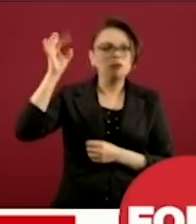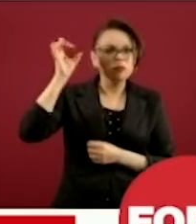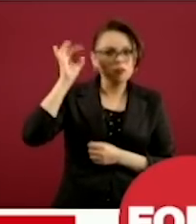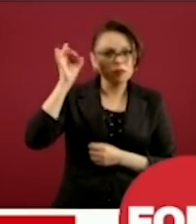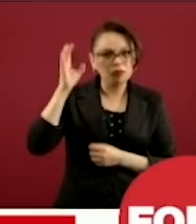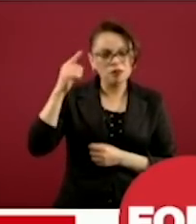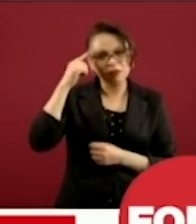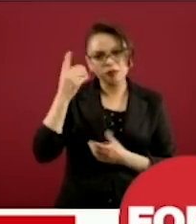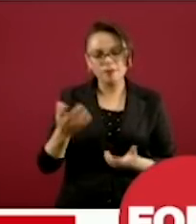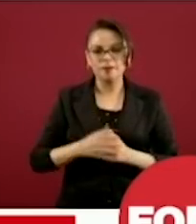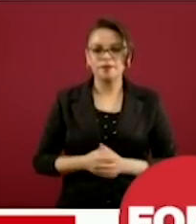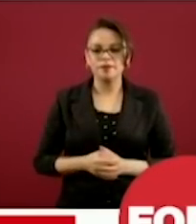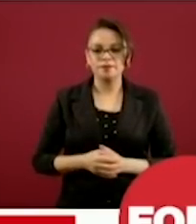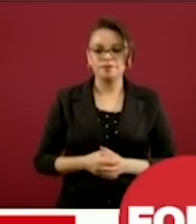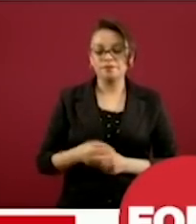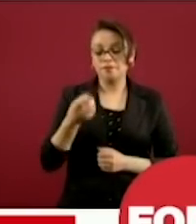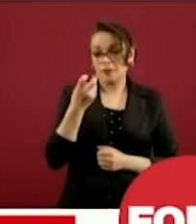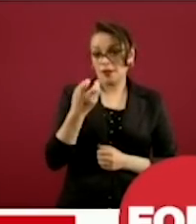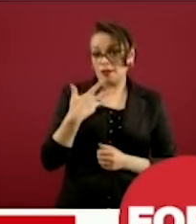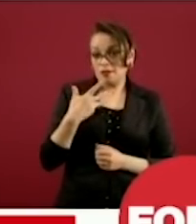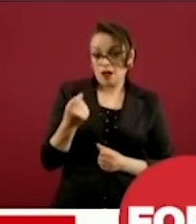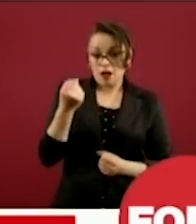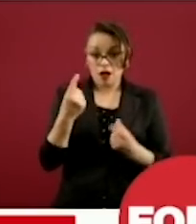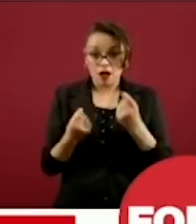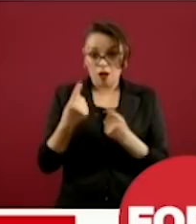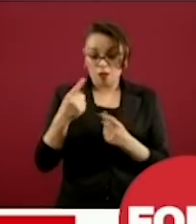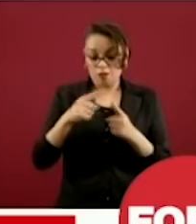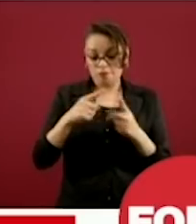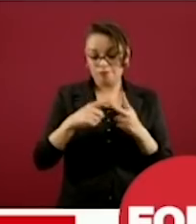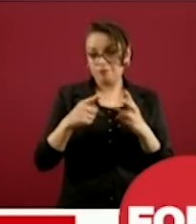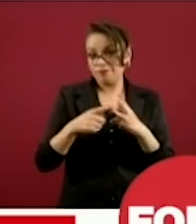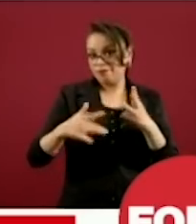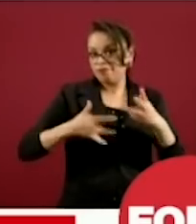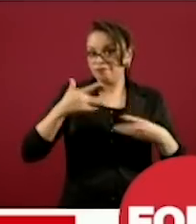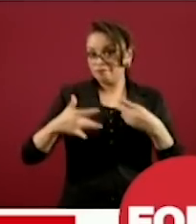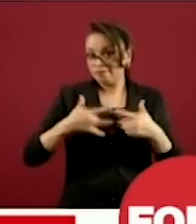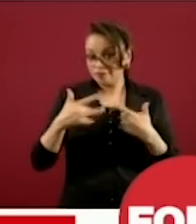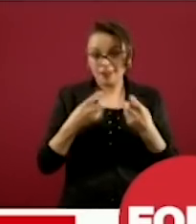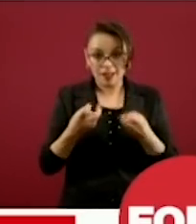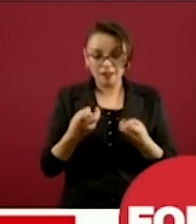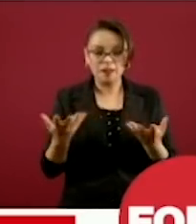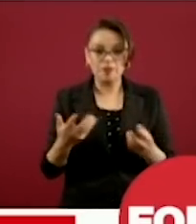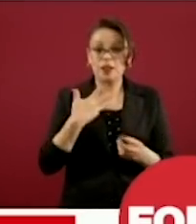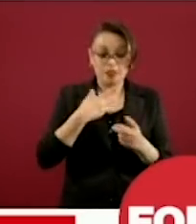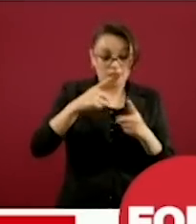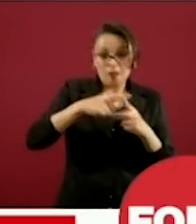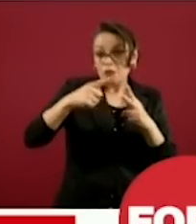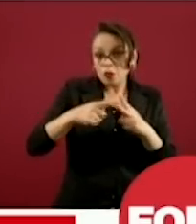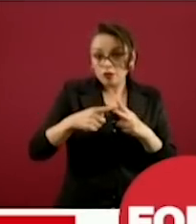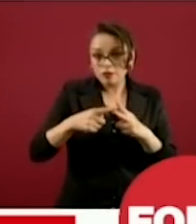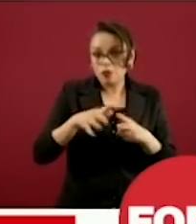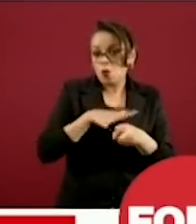y dolor de cabeza, presentó algunas de estos 3 signos o síntomas, al menos 2 de ellos, y además cualquier otro signo o